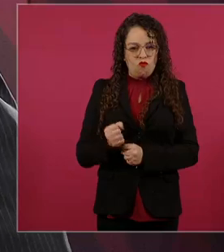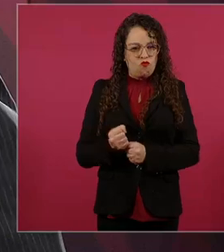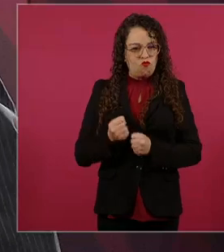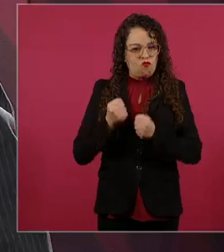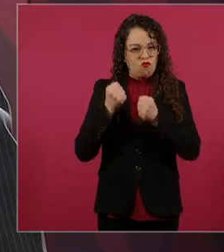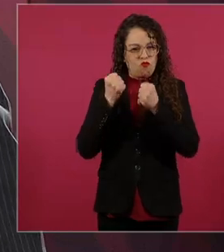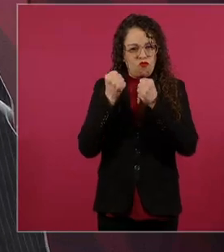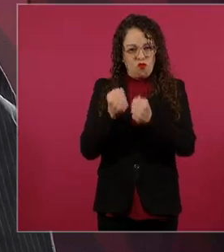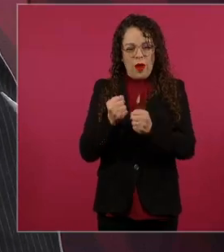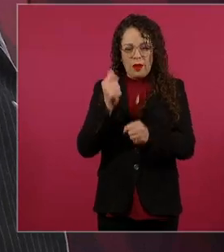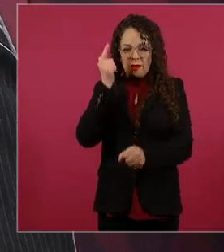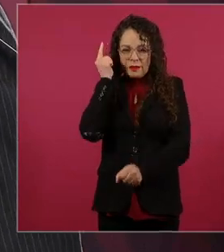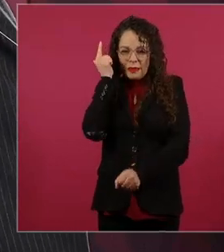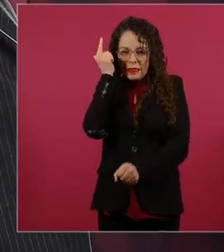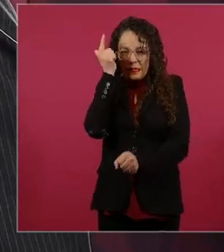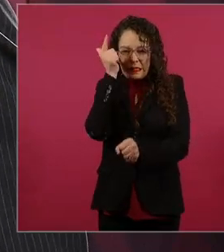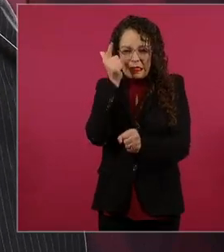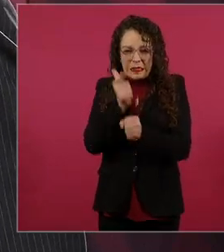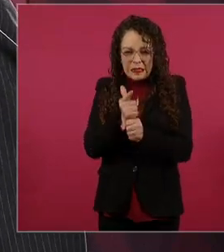en su archivo